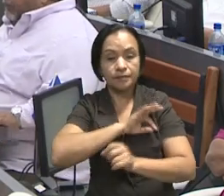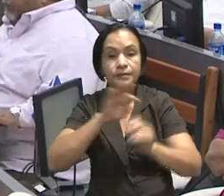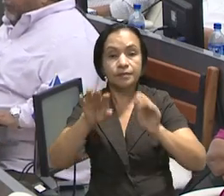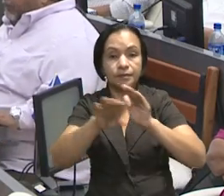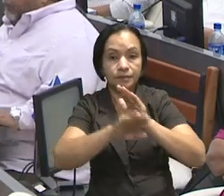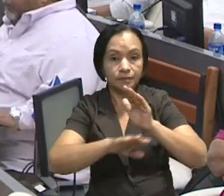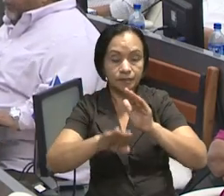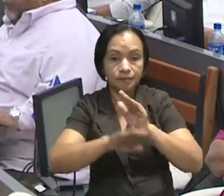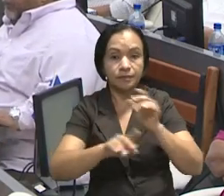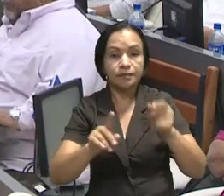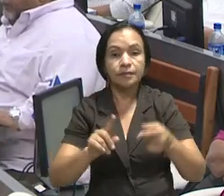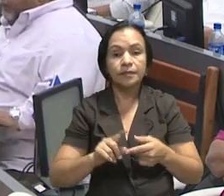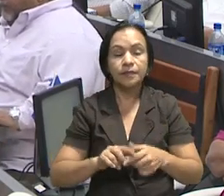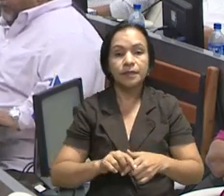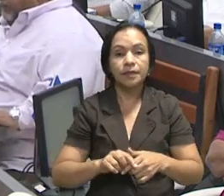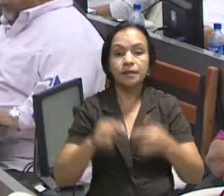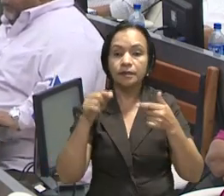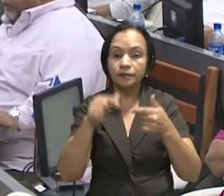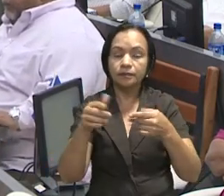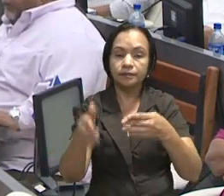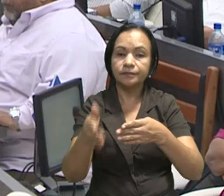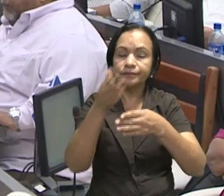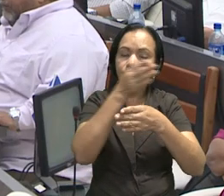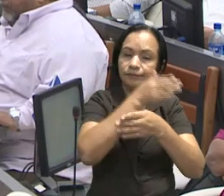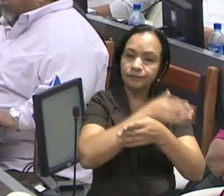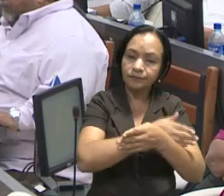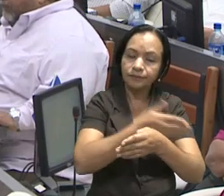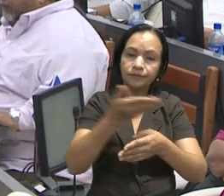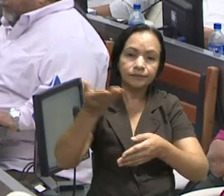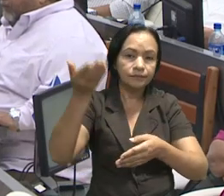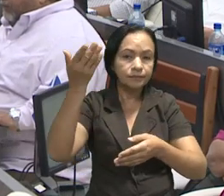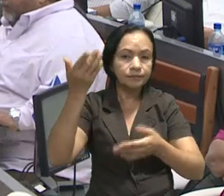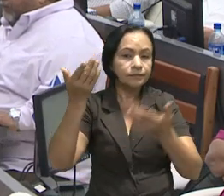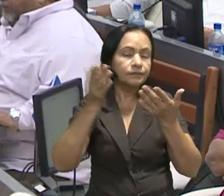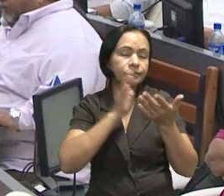básico. En esos momentos, estamos hablando del año